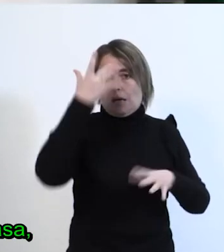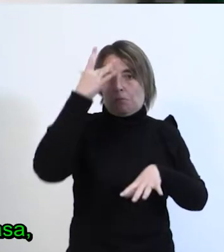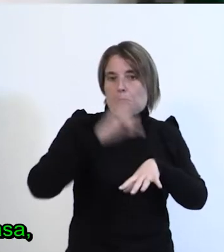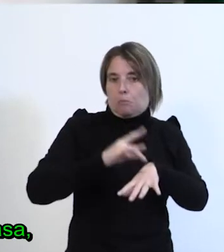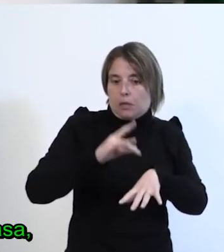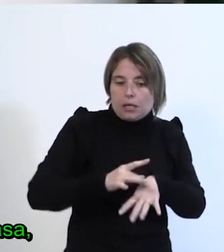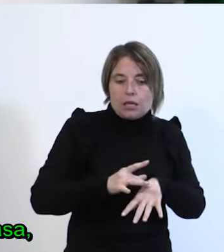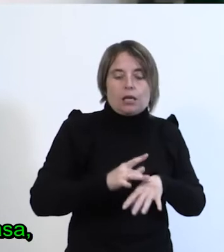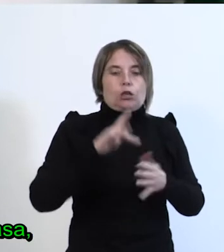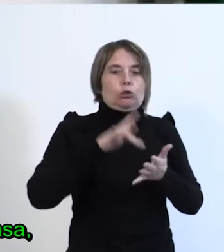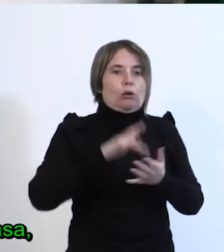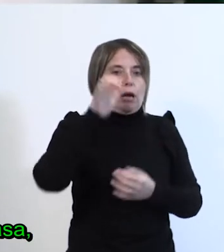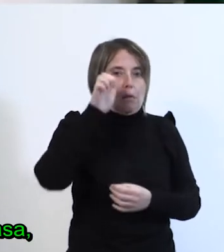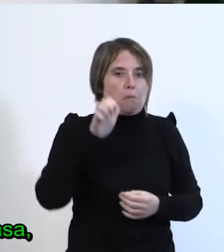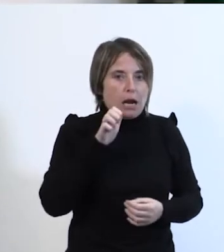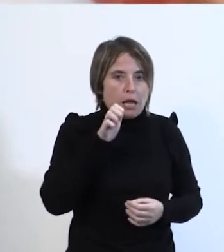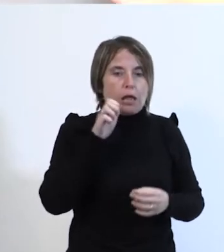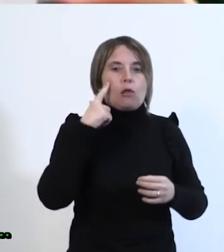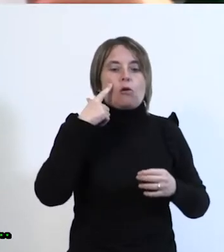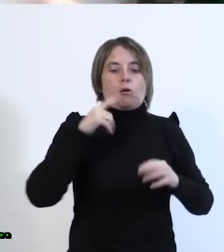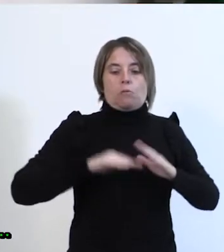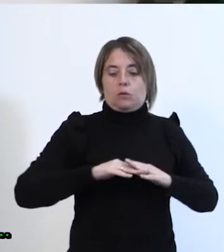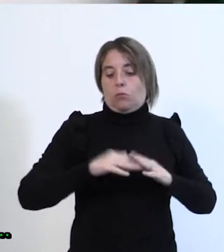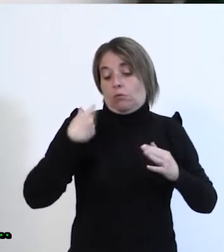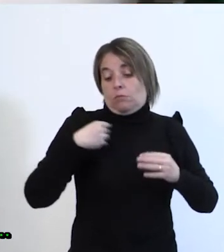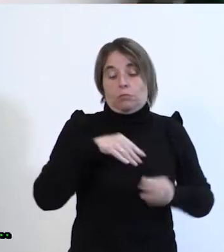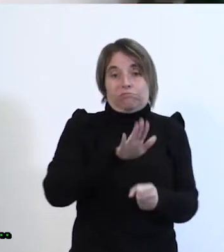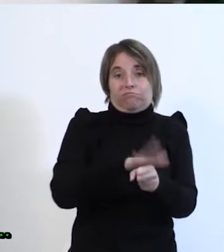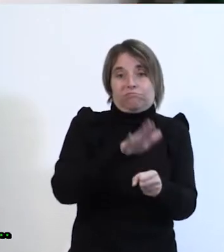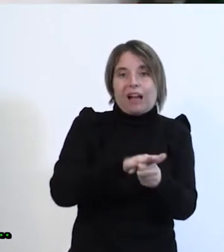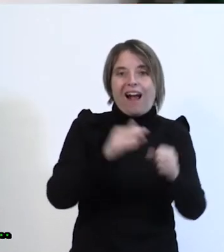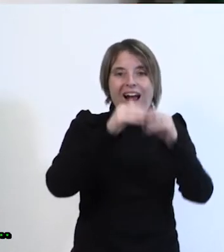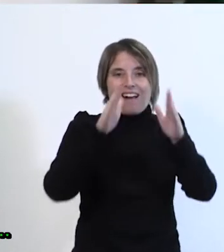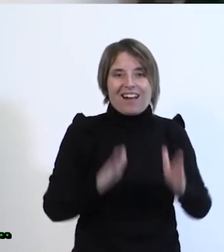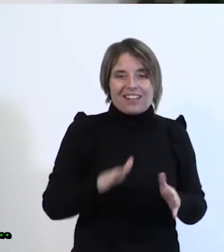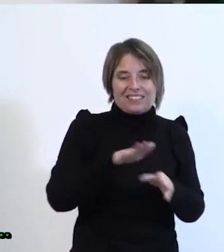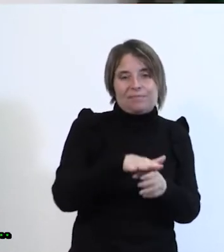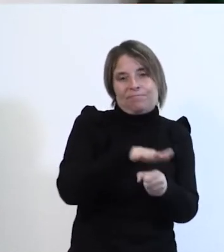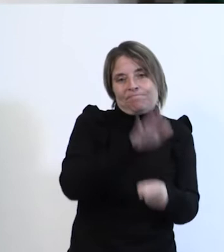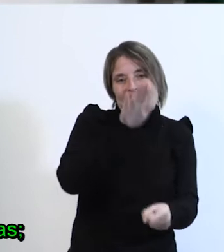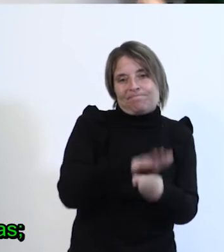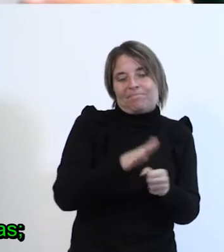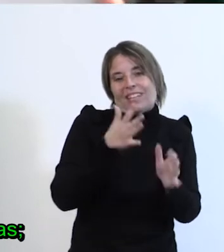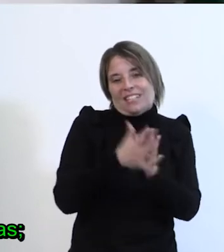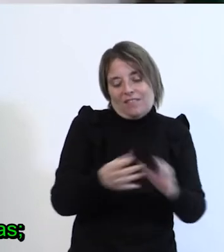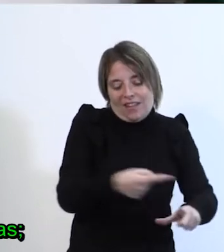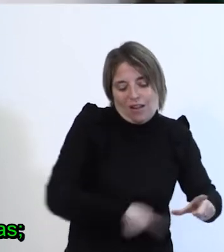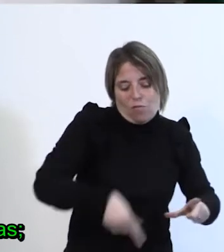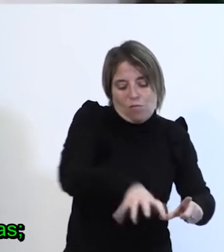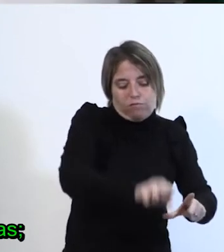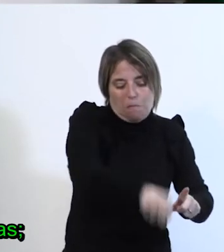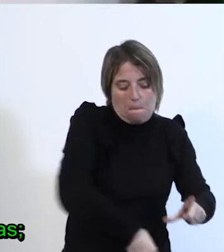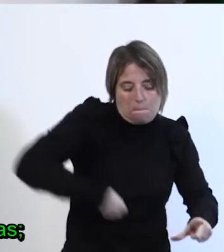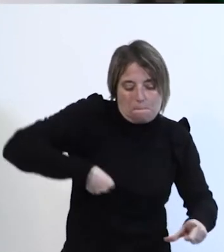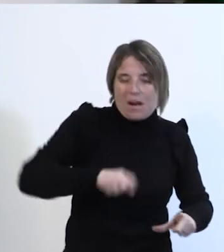emergencia obstétrica en su casa, en la letrina de su casa, que son, a ver, las letrinas son